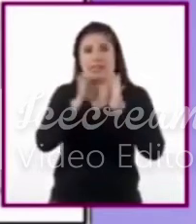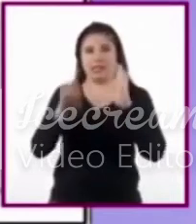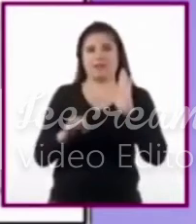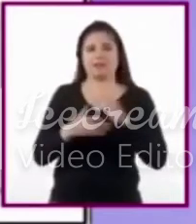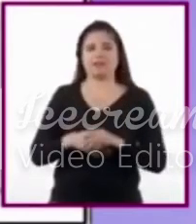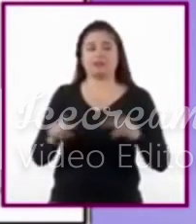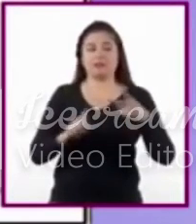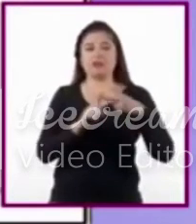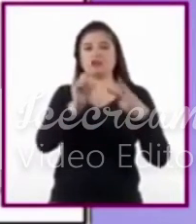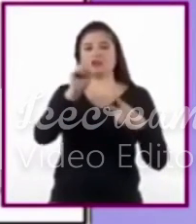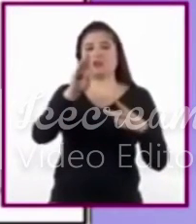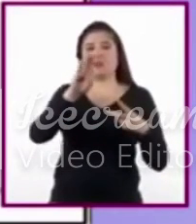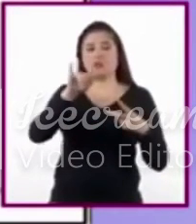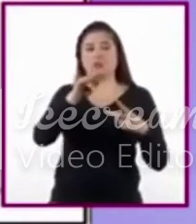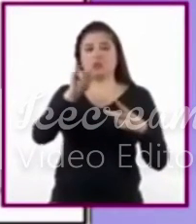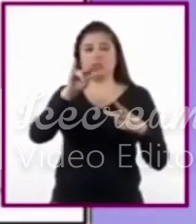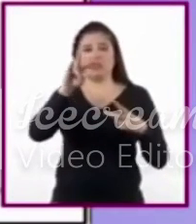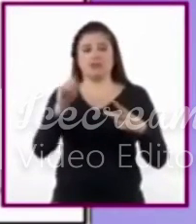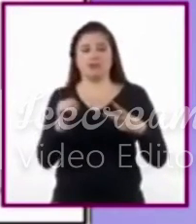El subjuntivo.